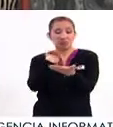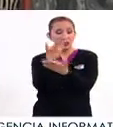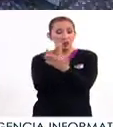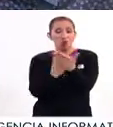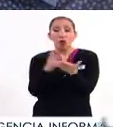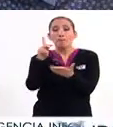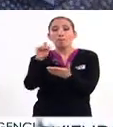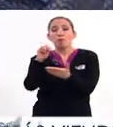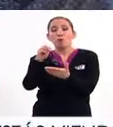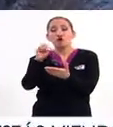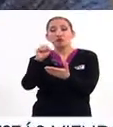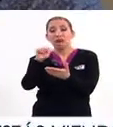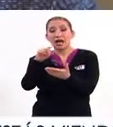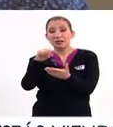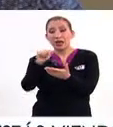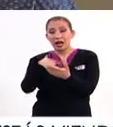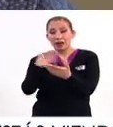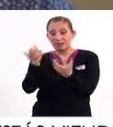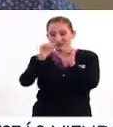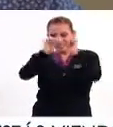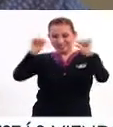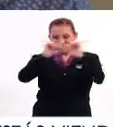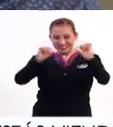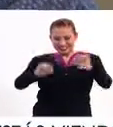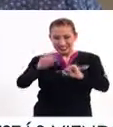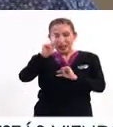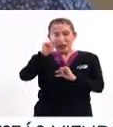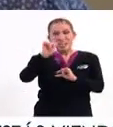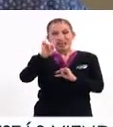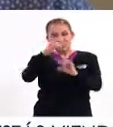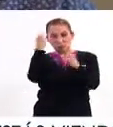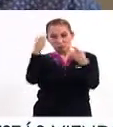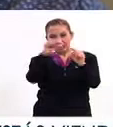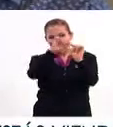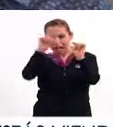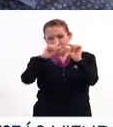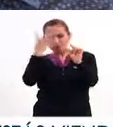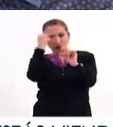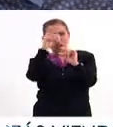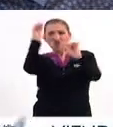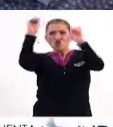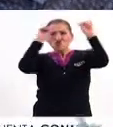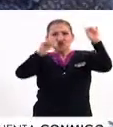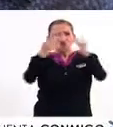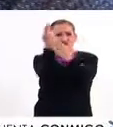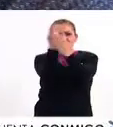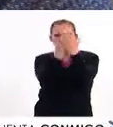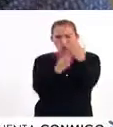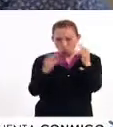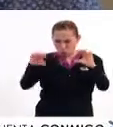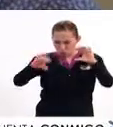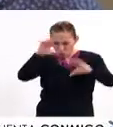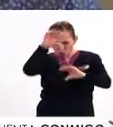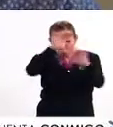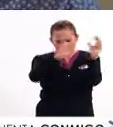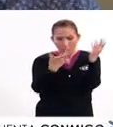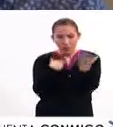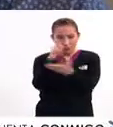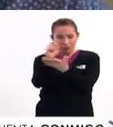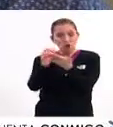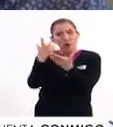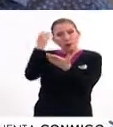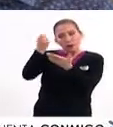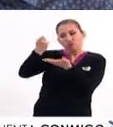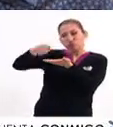Posada. Es cierto, incluso las partituras yo llegué a ver que están pues muy adornadas, muy ilustradas, sí. Más allá, digamos, de la